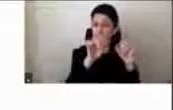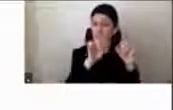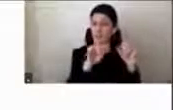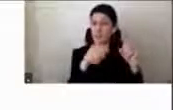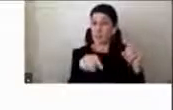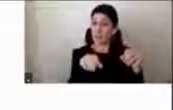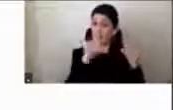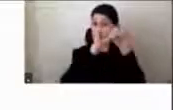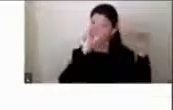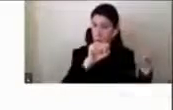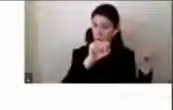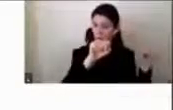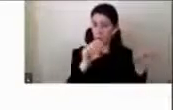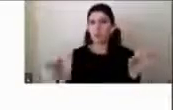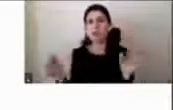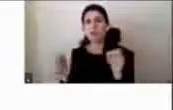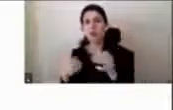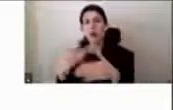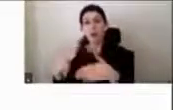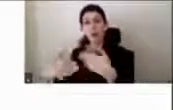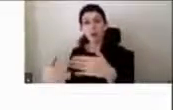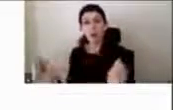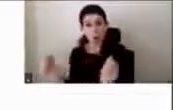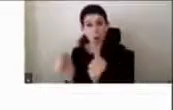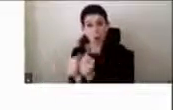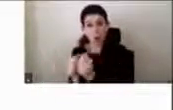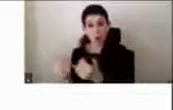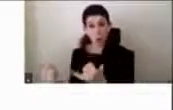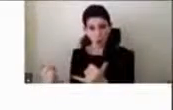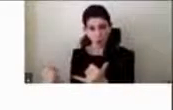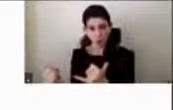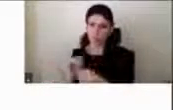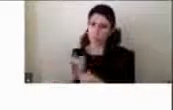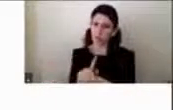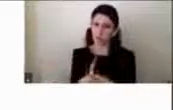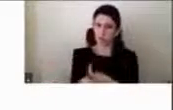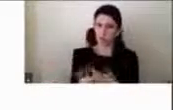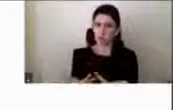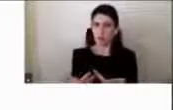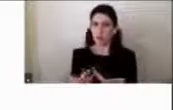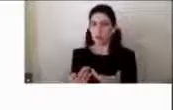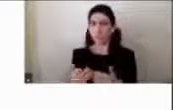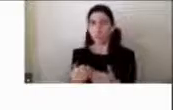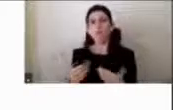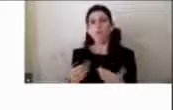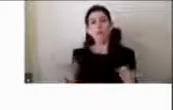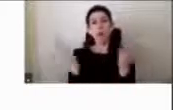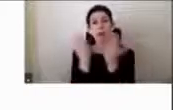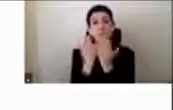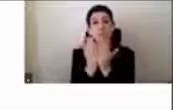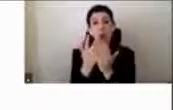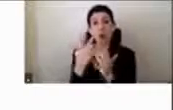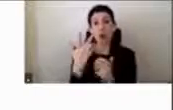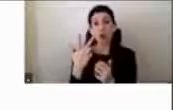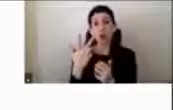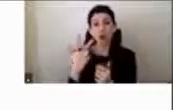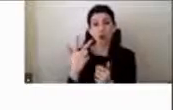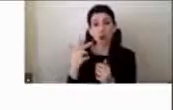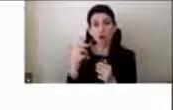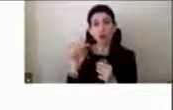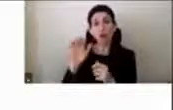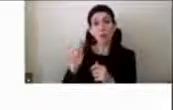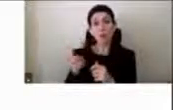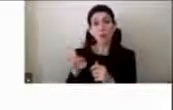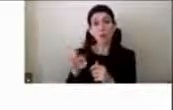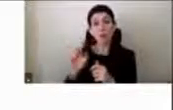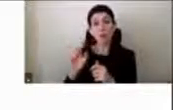ellos realizan dos estudios, comparan, digamos, estudian ocho especies y estudian las relaciones entre la cantidad